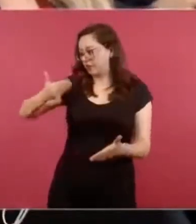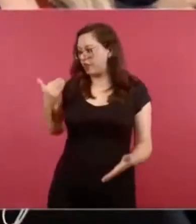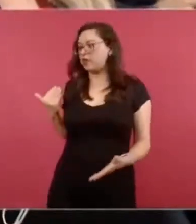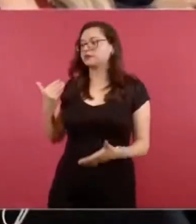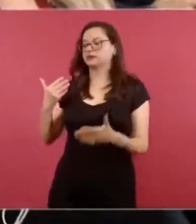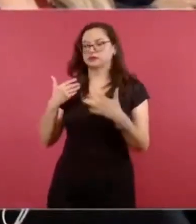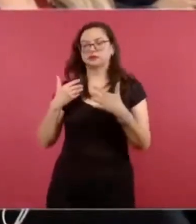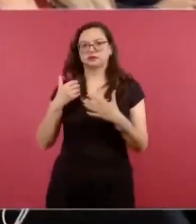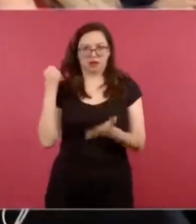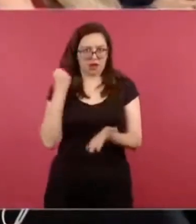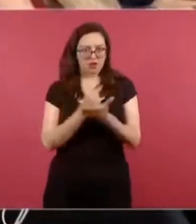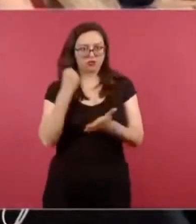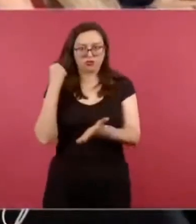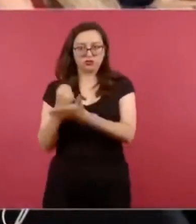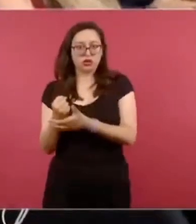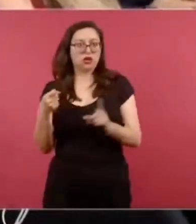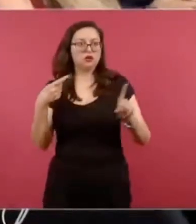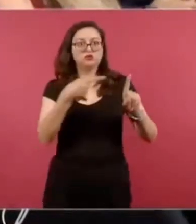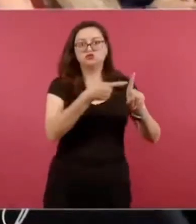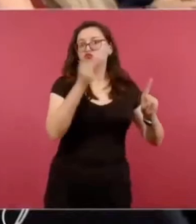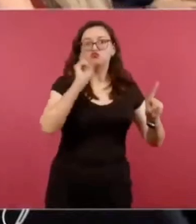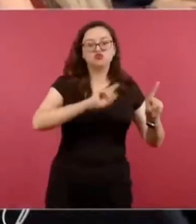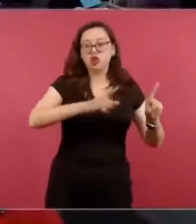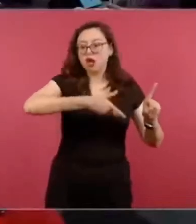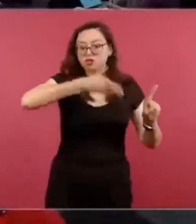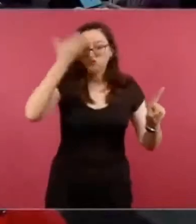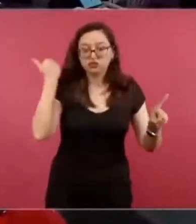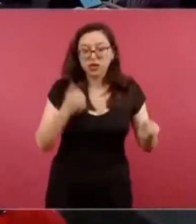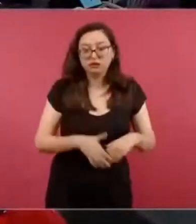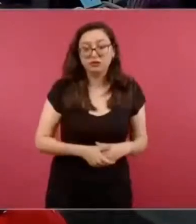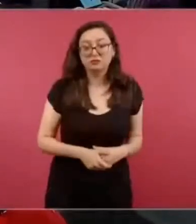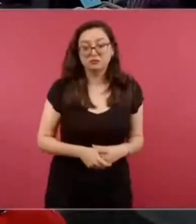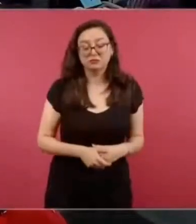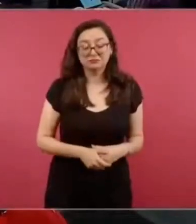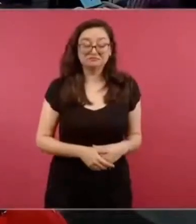aquí trabajando? No saben muchas cosas.